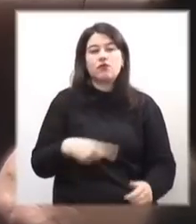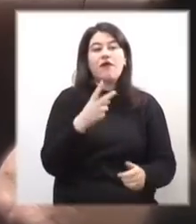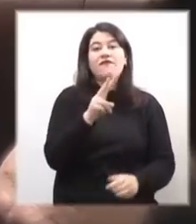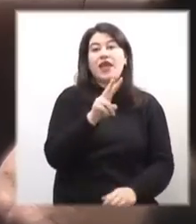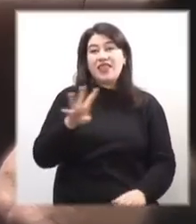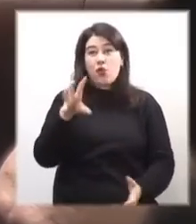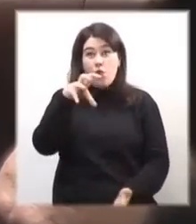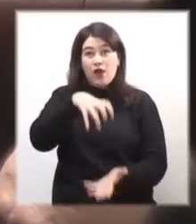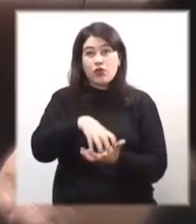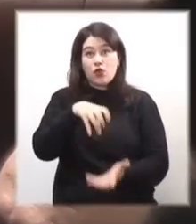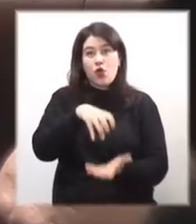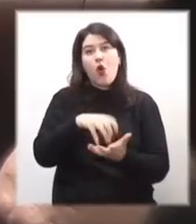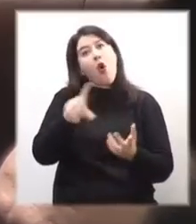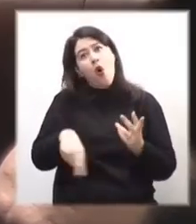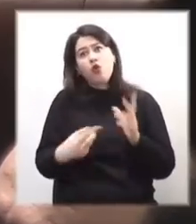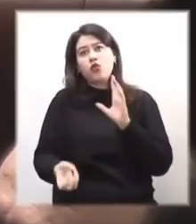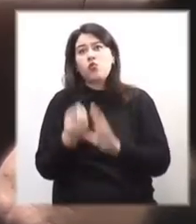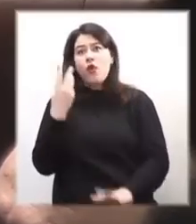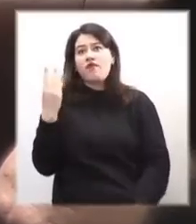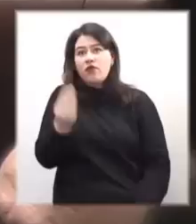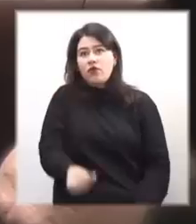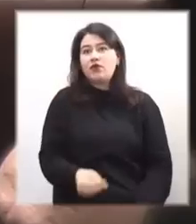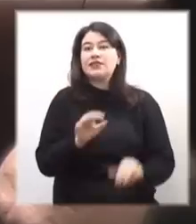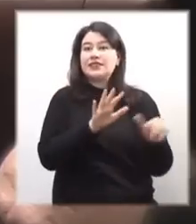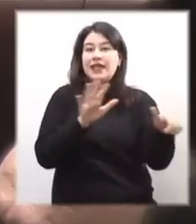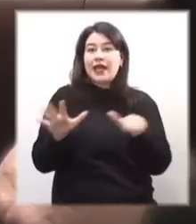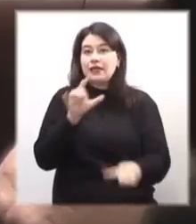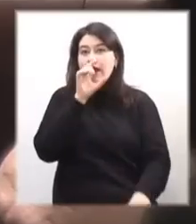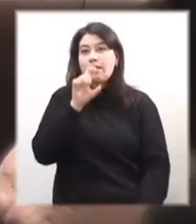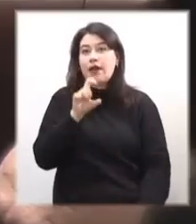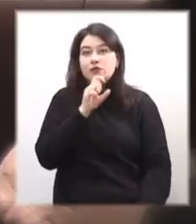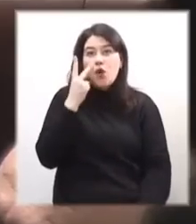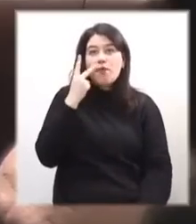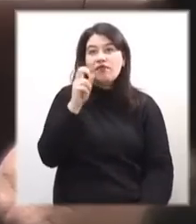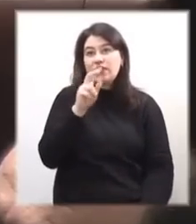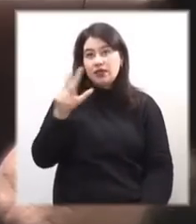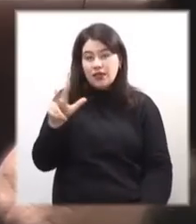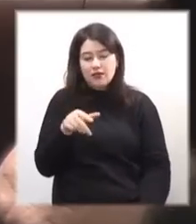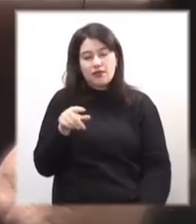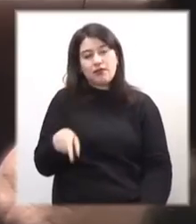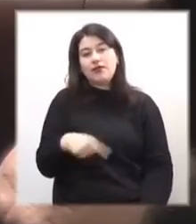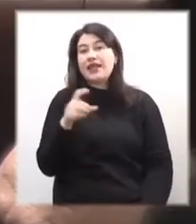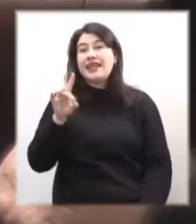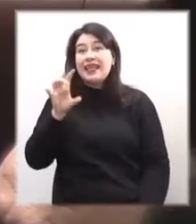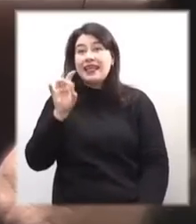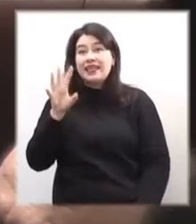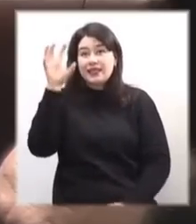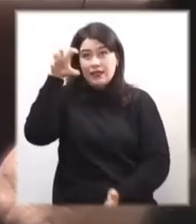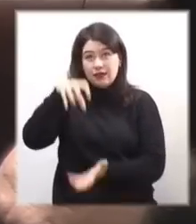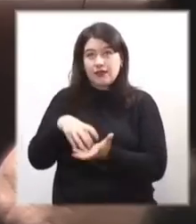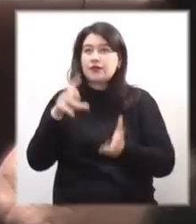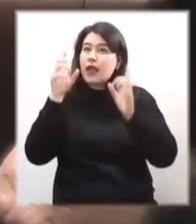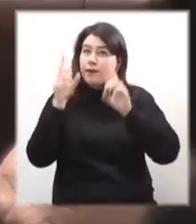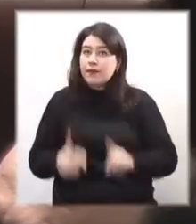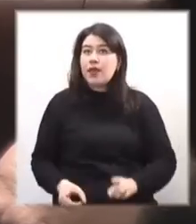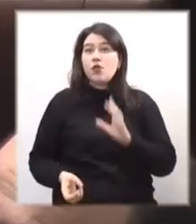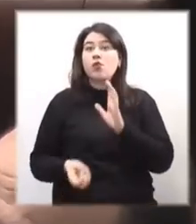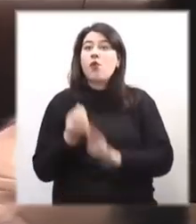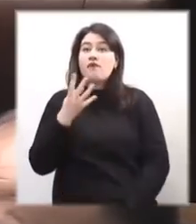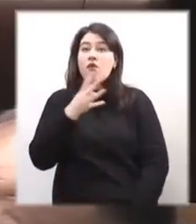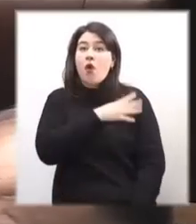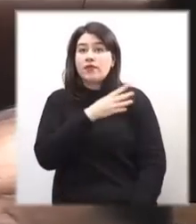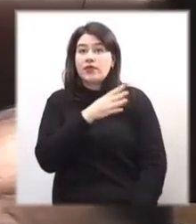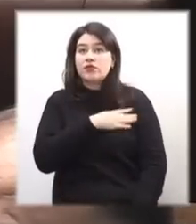seccional 24 fue designado otro comisario nuevo el 6 de marzo del 23. En la seccional 15 fue designado un